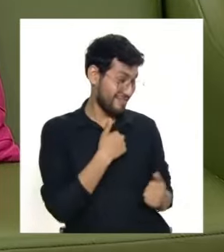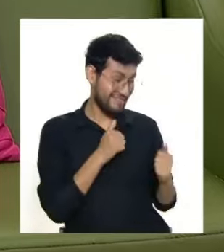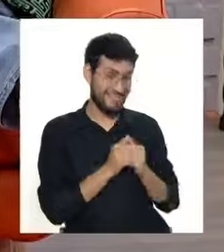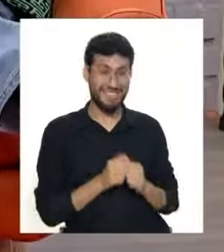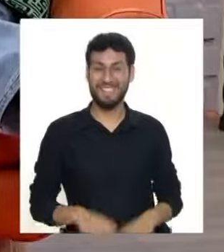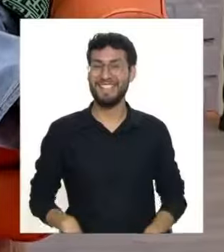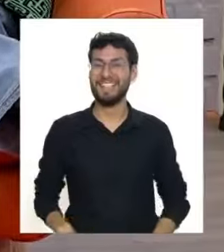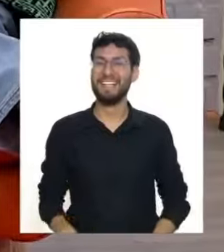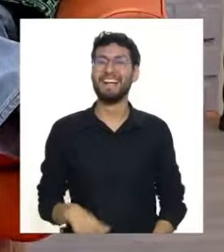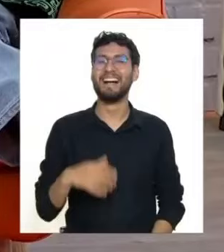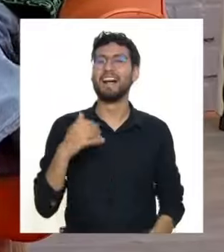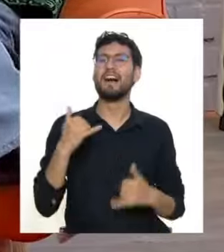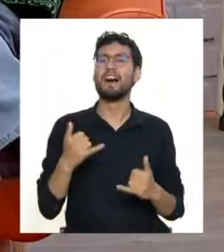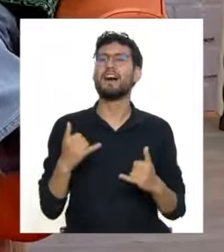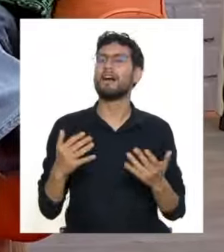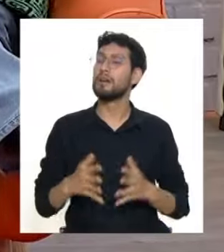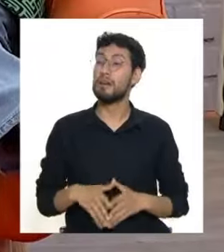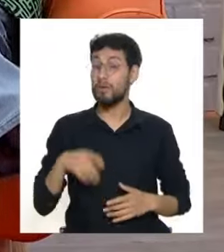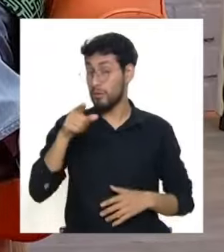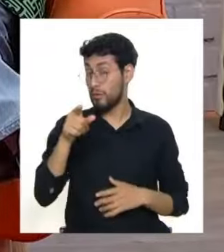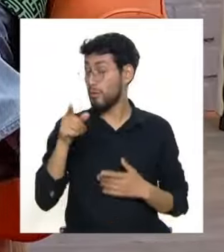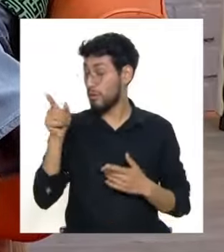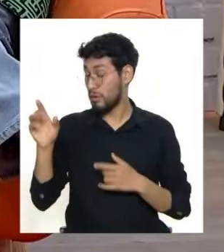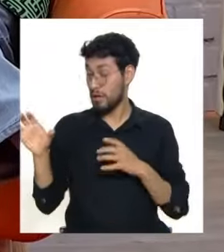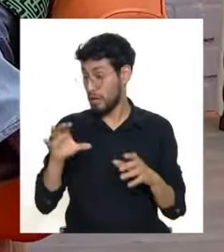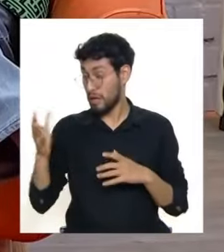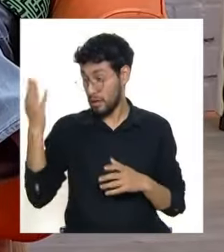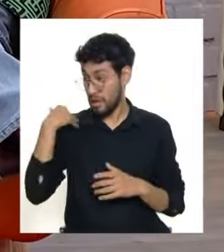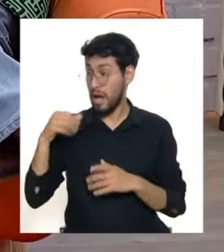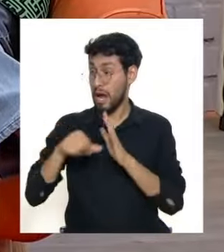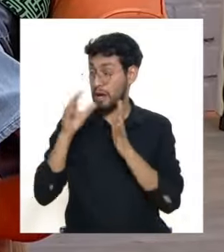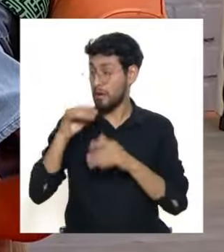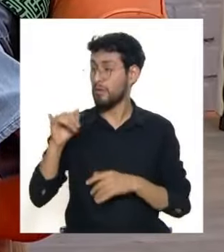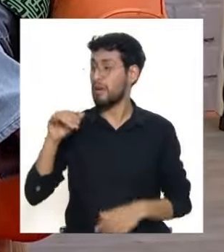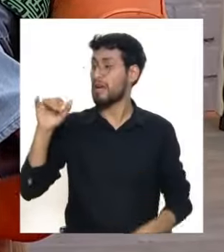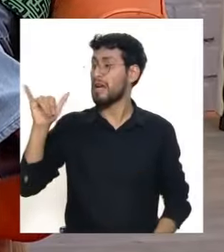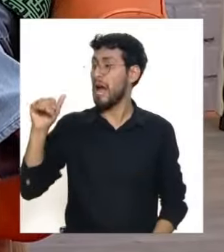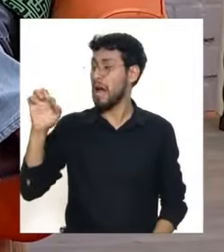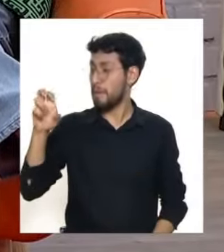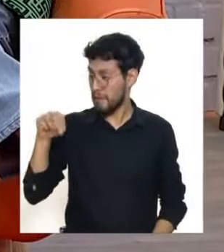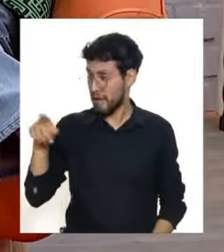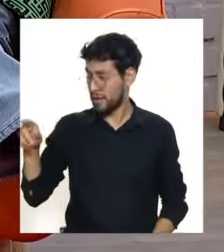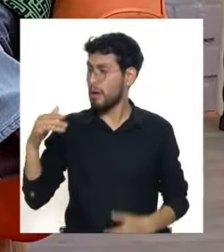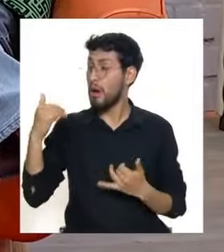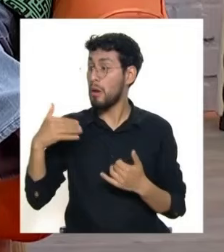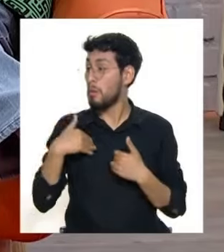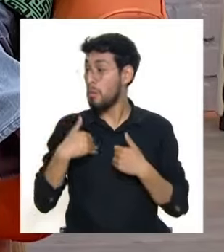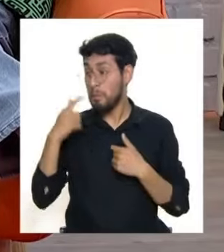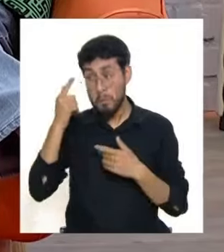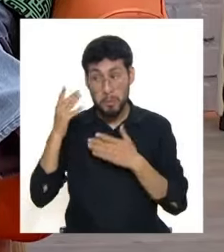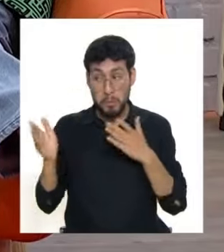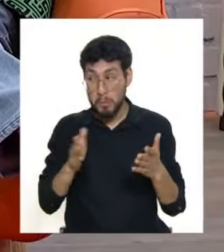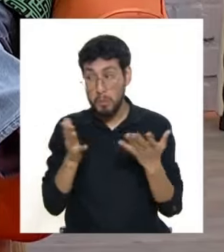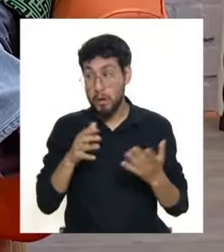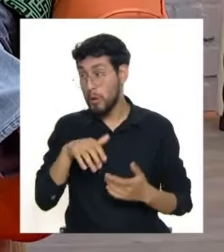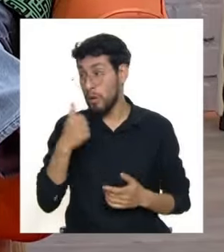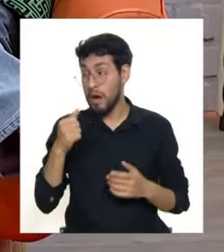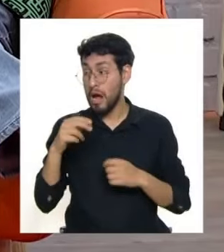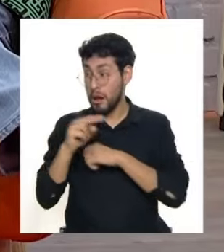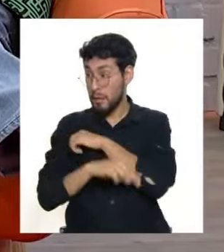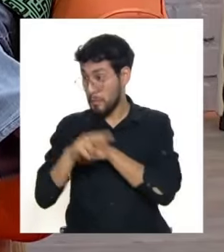Y escúchame, ahora tú has hecho algunas colaboraciones con artistas peruanos como Hermanos de Ipén, y ahora tienes algo en agenda con algún